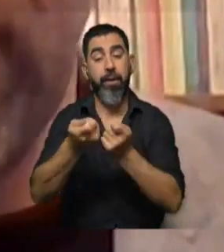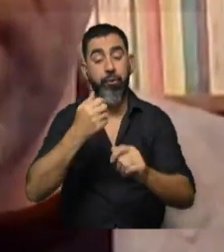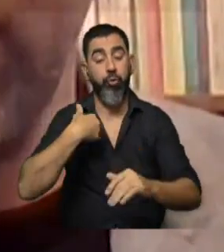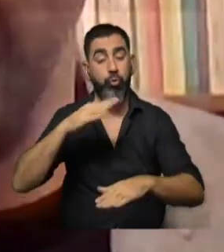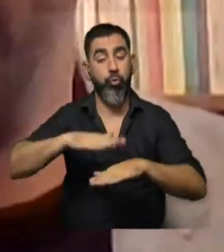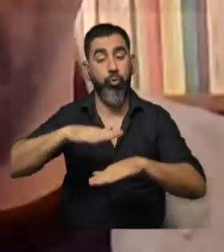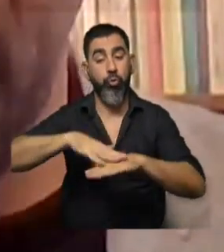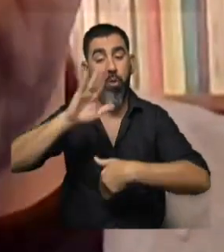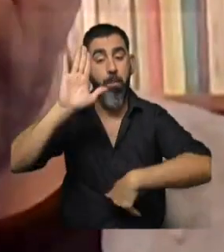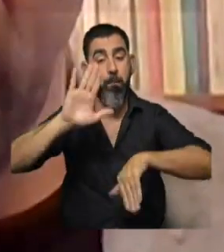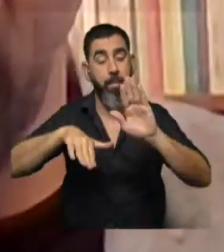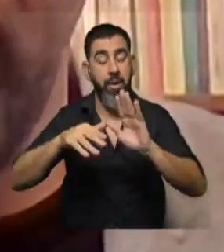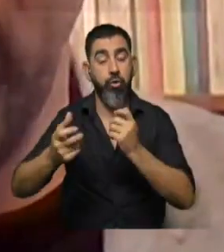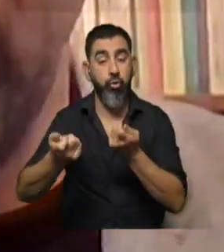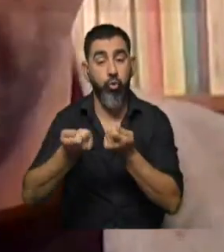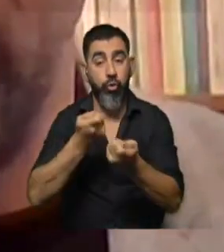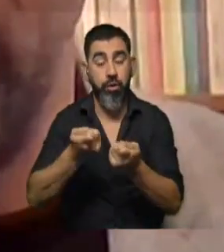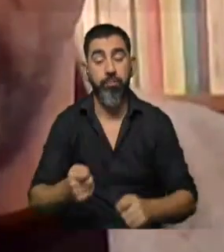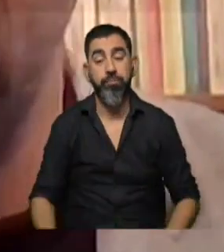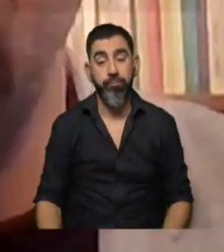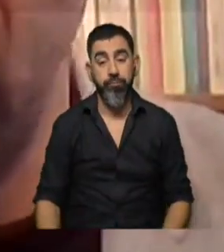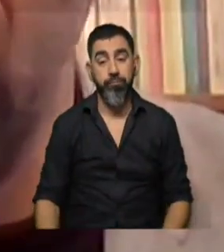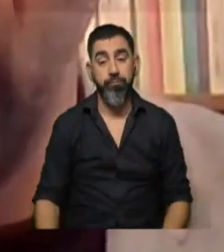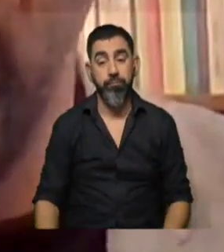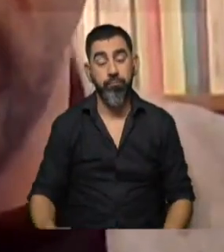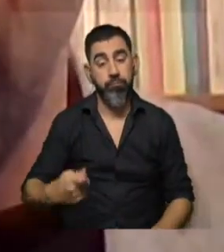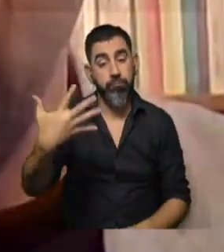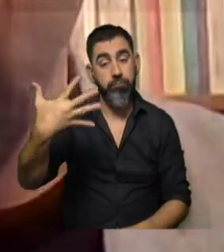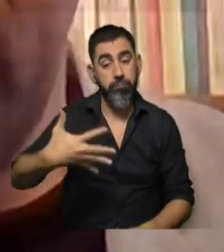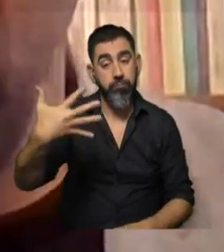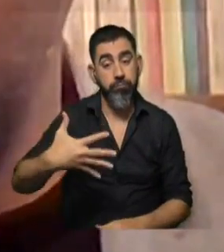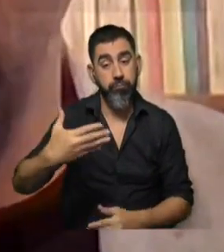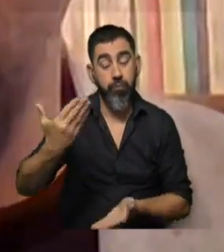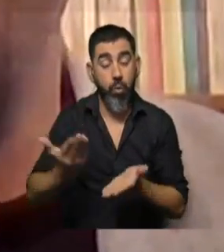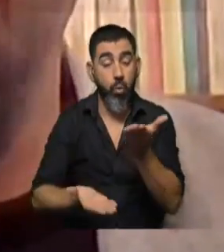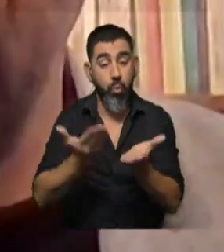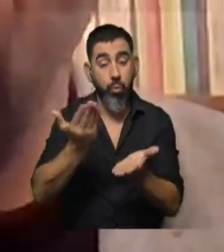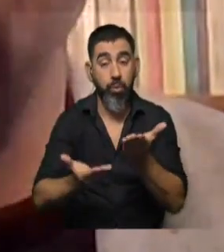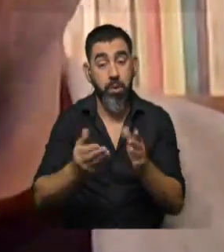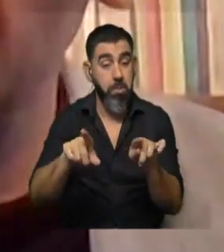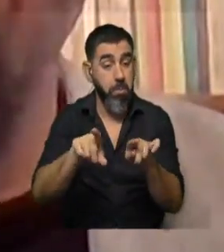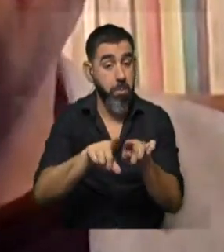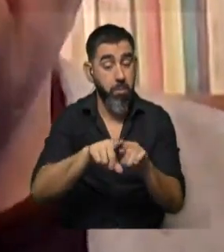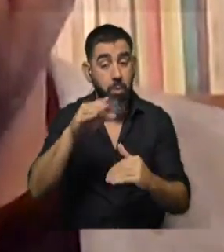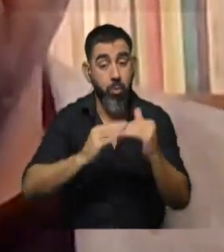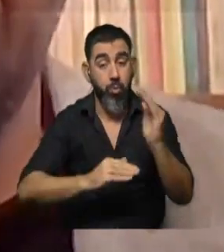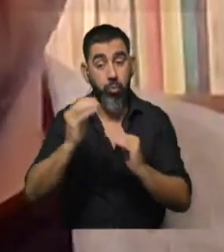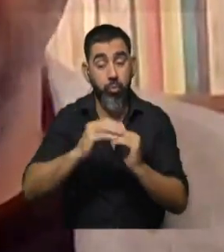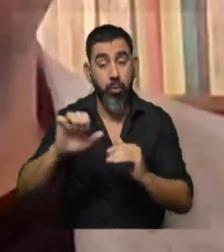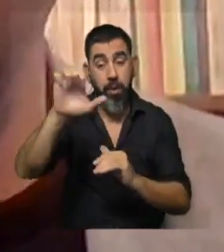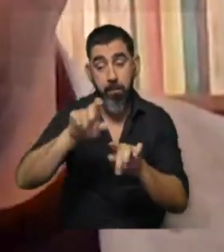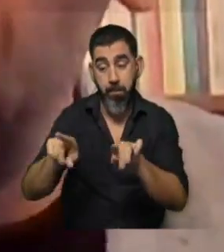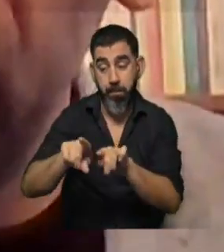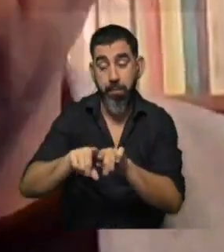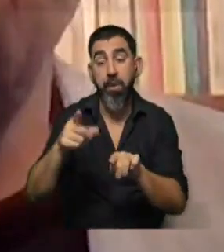haga cargo de la mayor parte de la gestión del proyecto y esto tiene un sobrecosto Comparado con lo mismo hecho por las mismas empresas